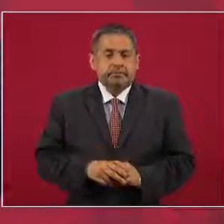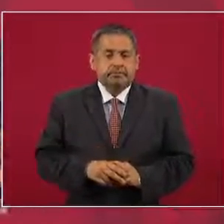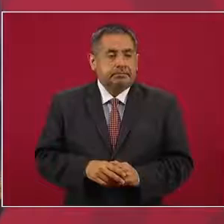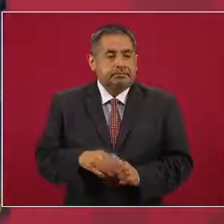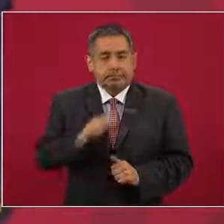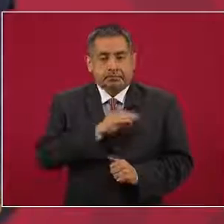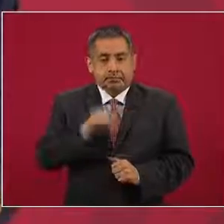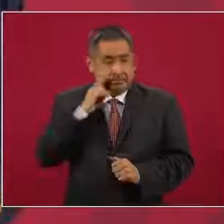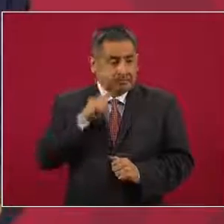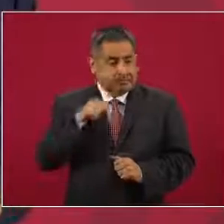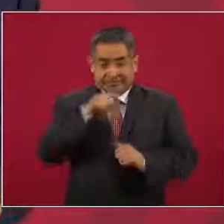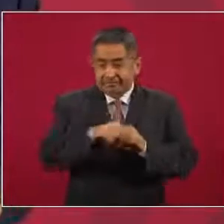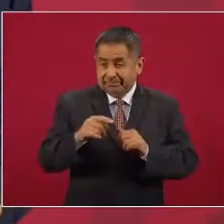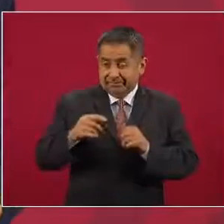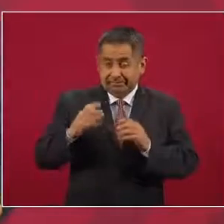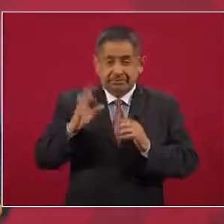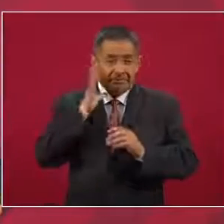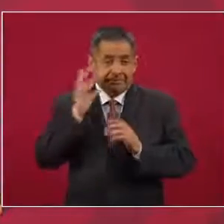hasta fogones,